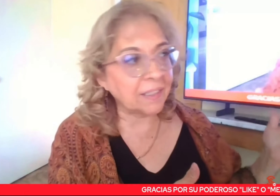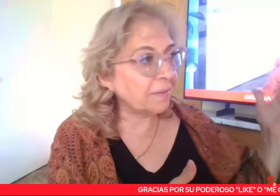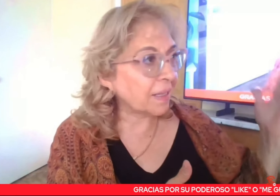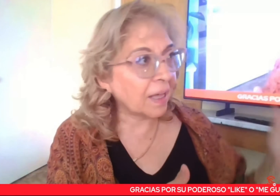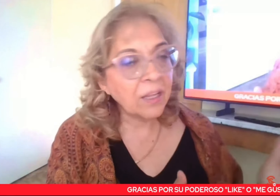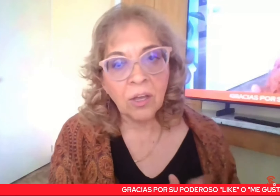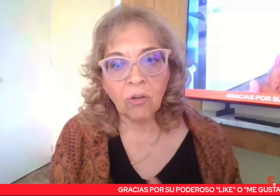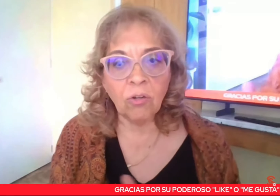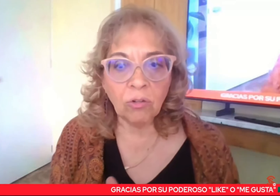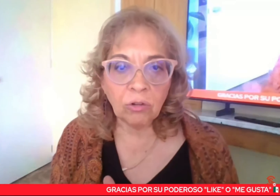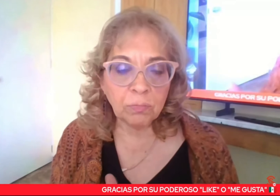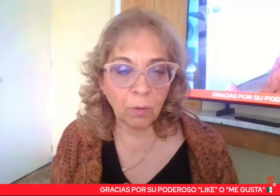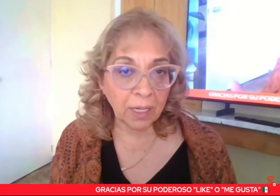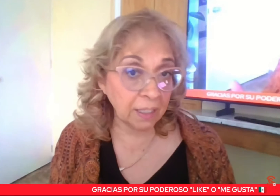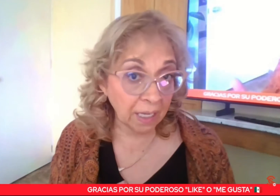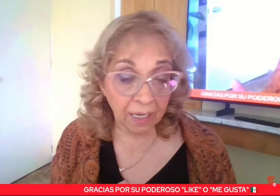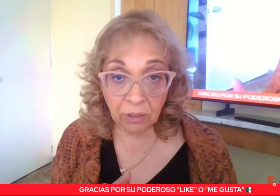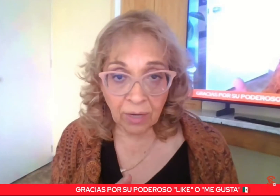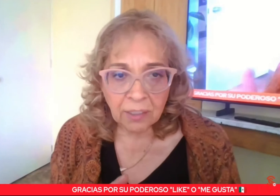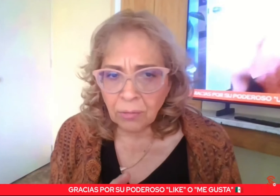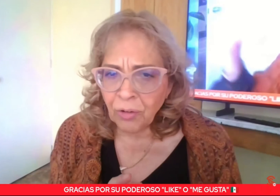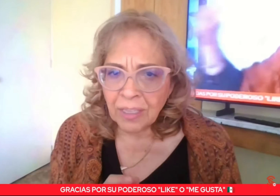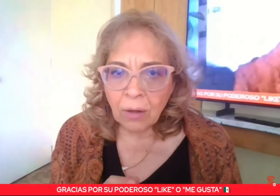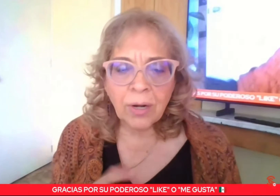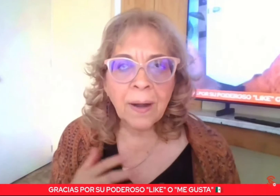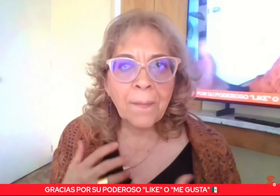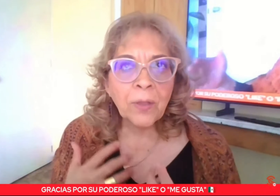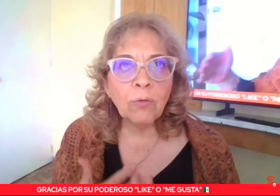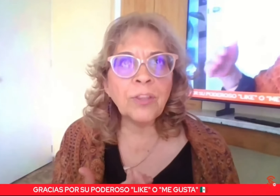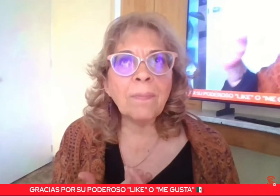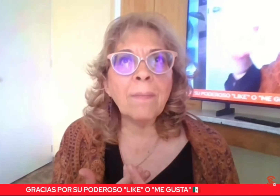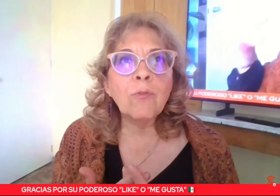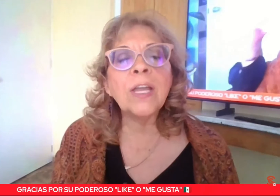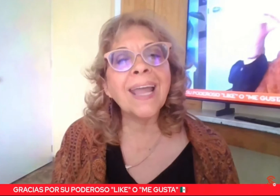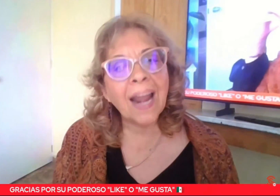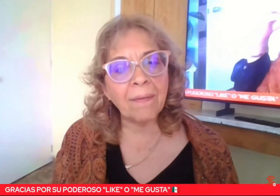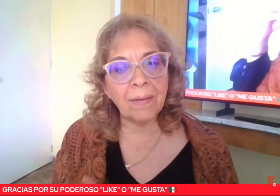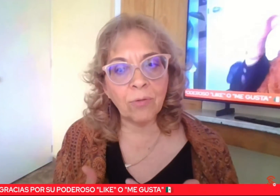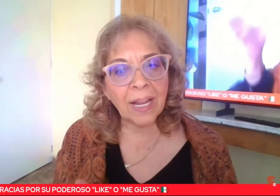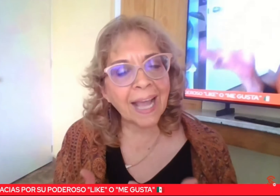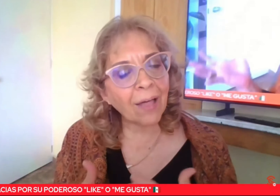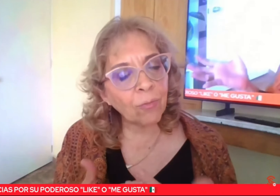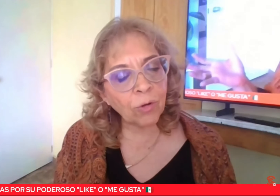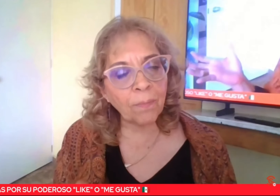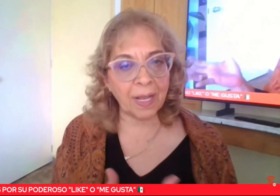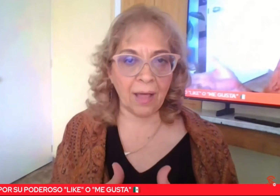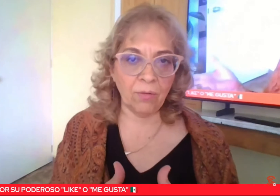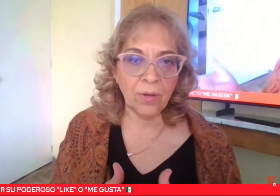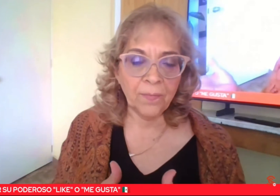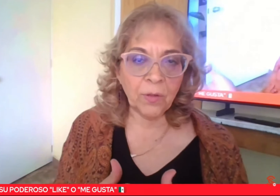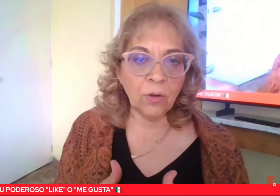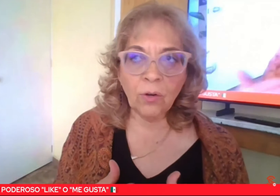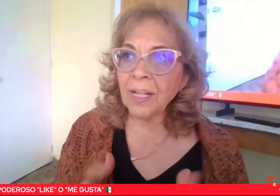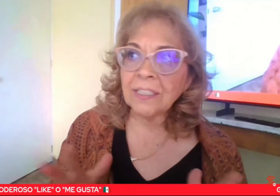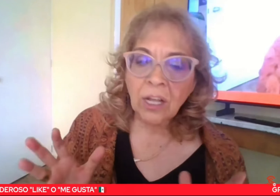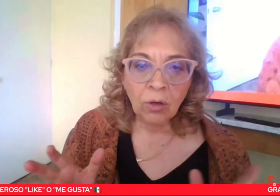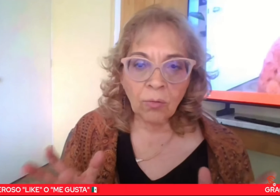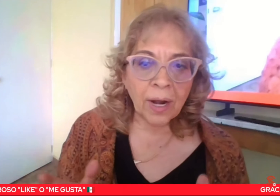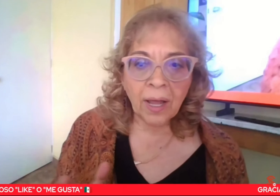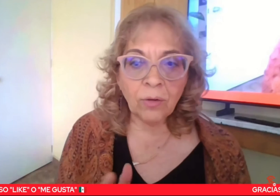parece, ¿verdad?, con otros poderes internacionales. Estamos frente a un tema muy grave, muy delicado, muy complicado, ¿no? No